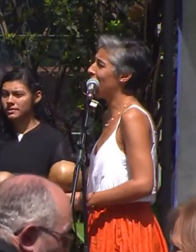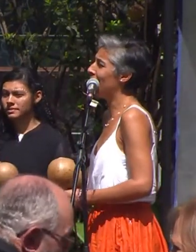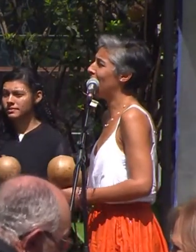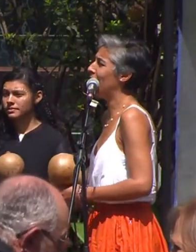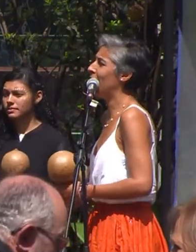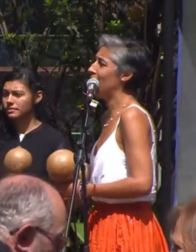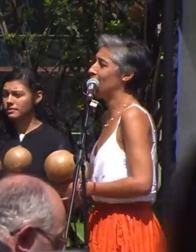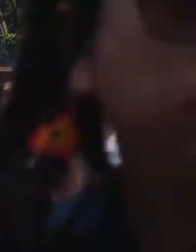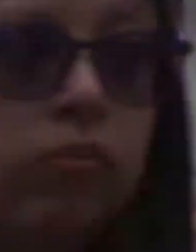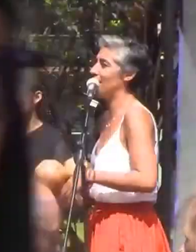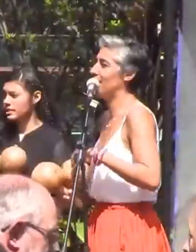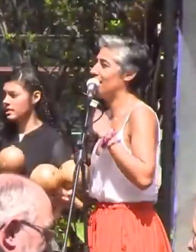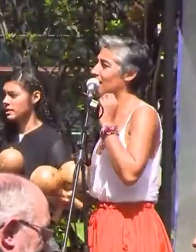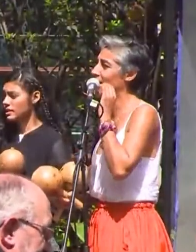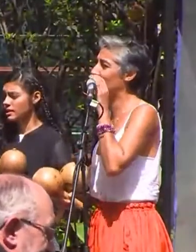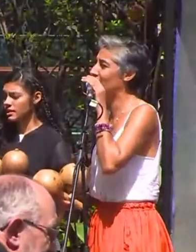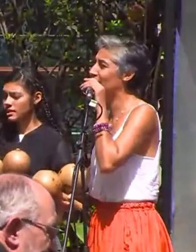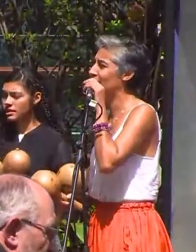¡Hey, hey, hey!